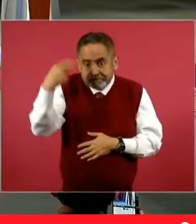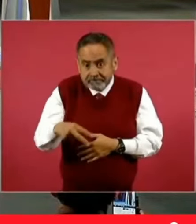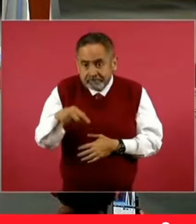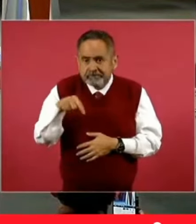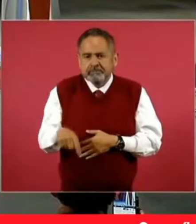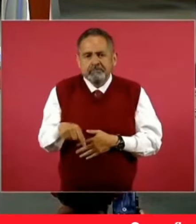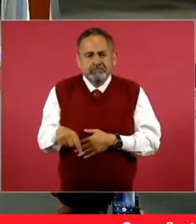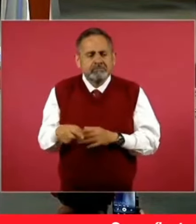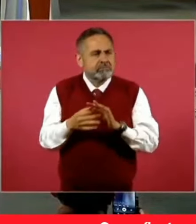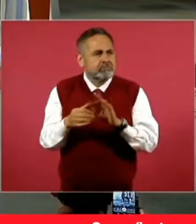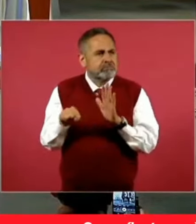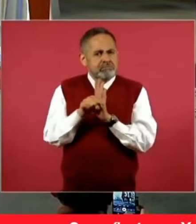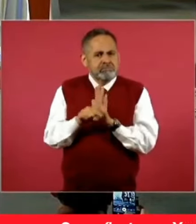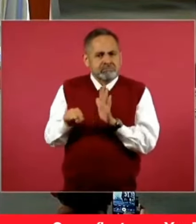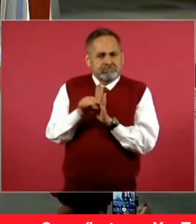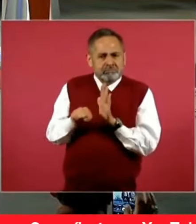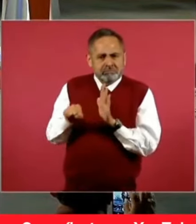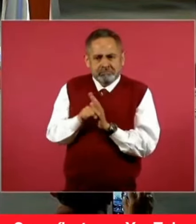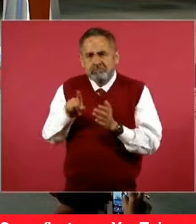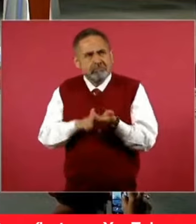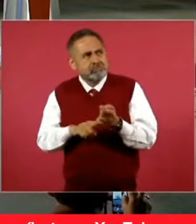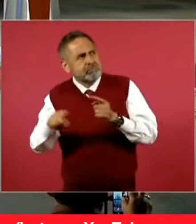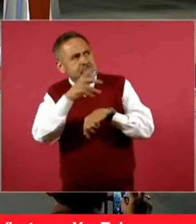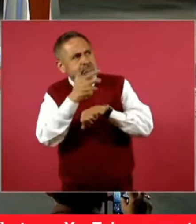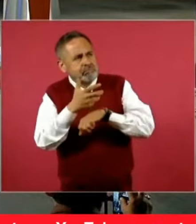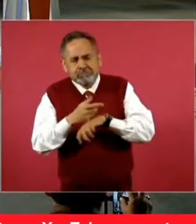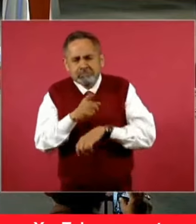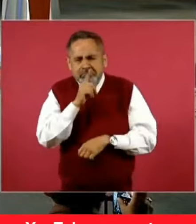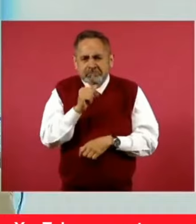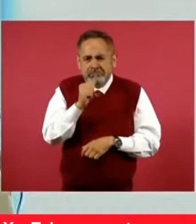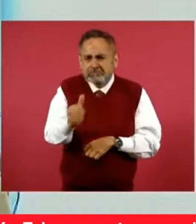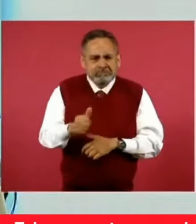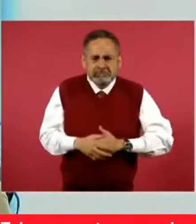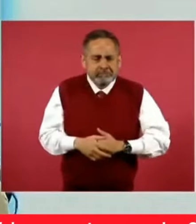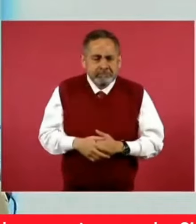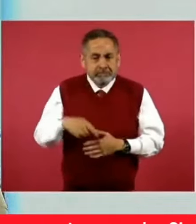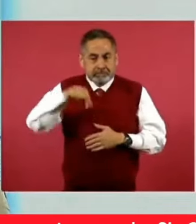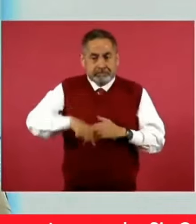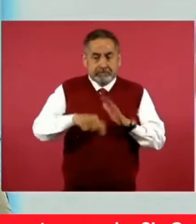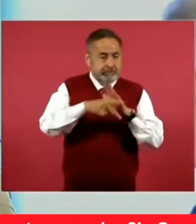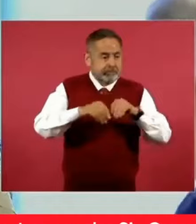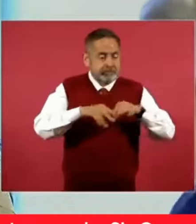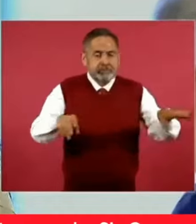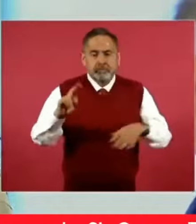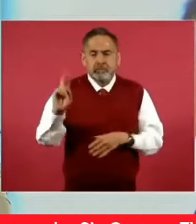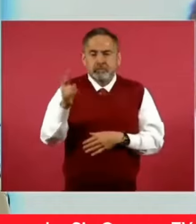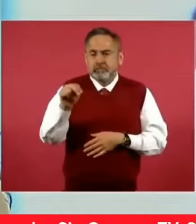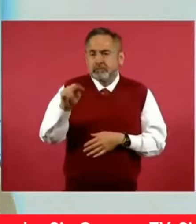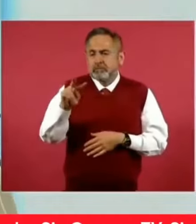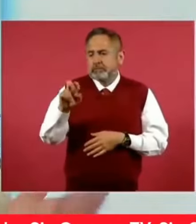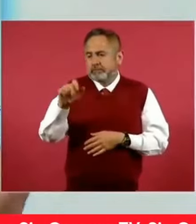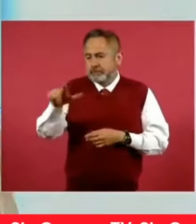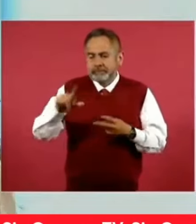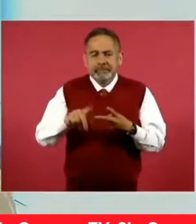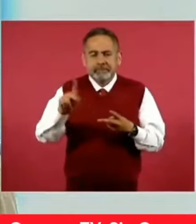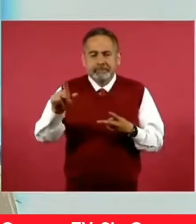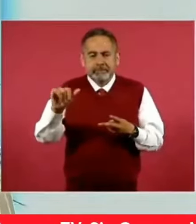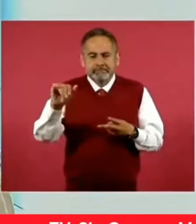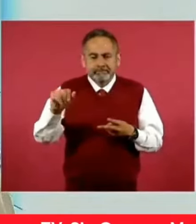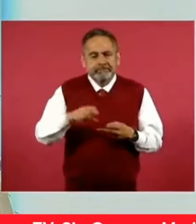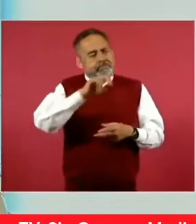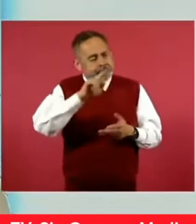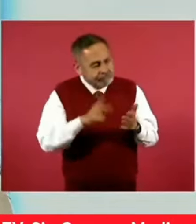colando visiones negativas de nuestros paisanos en aquel país. Esta vez, el periódico El Universal y El País recurren a las